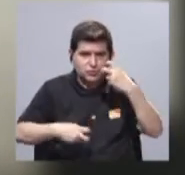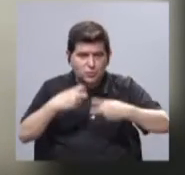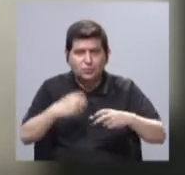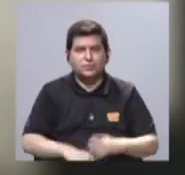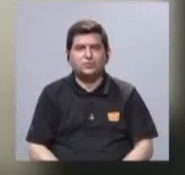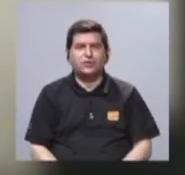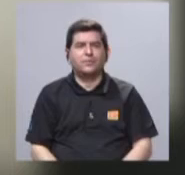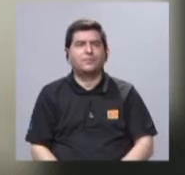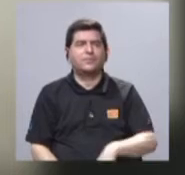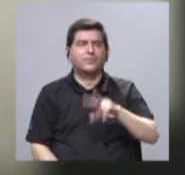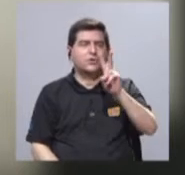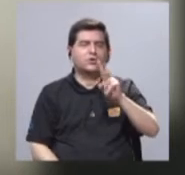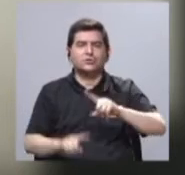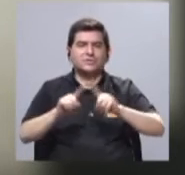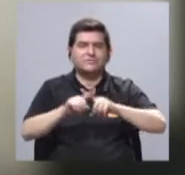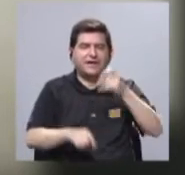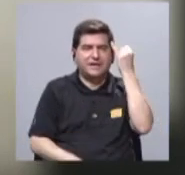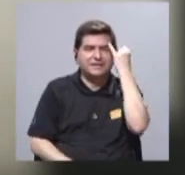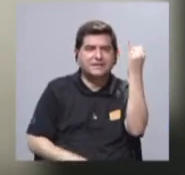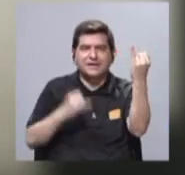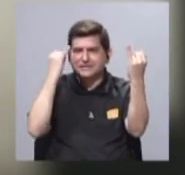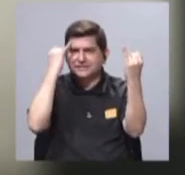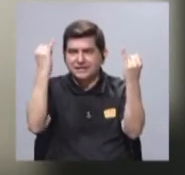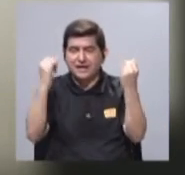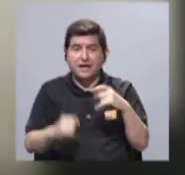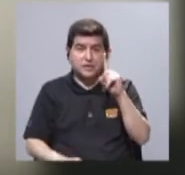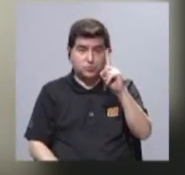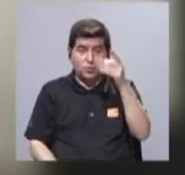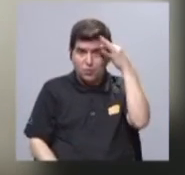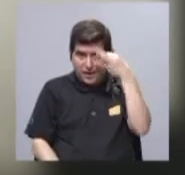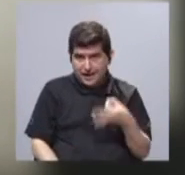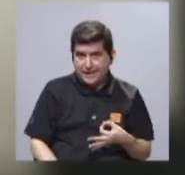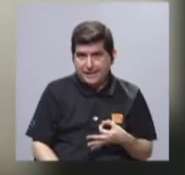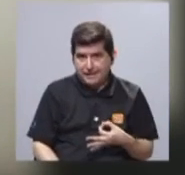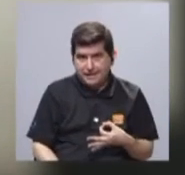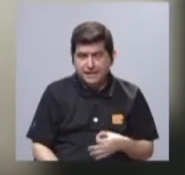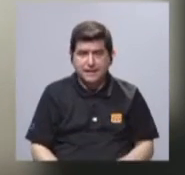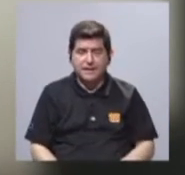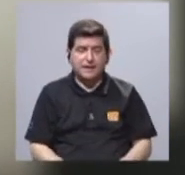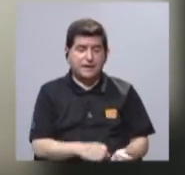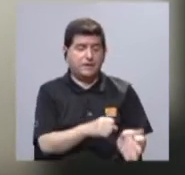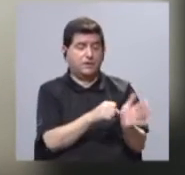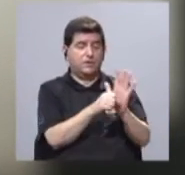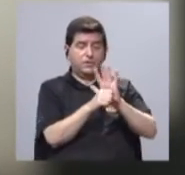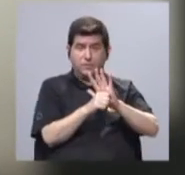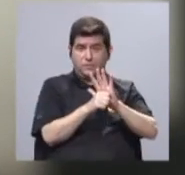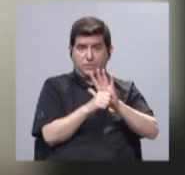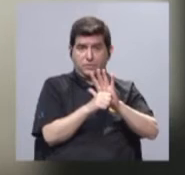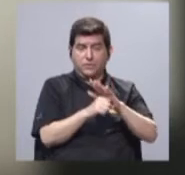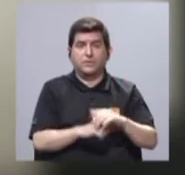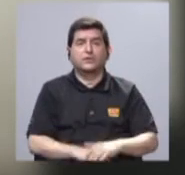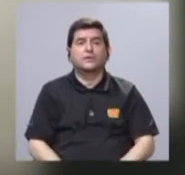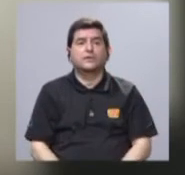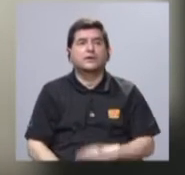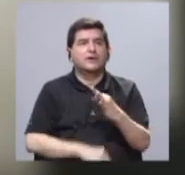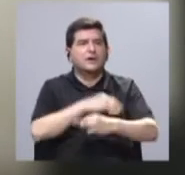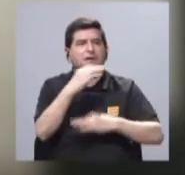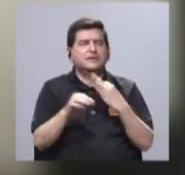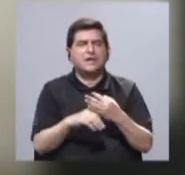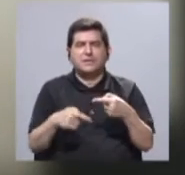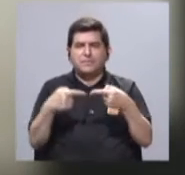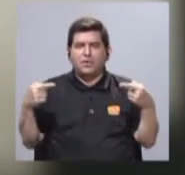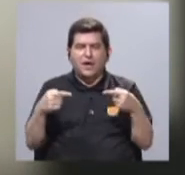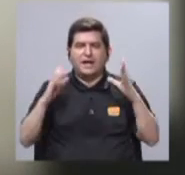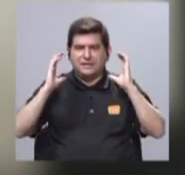duración de las vacuna del efecto de las vacunas de los anticuerpos que es otros el segundo problema a que dos corrientes